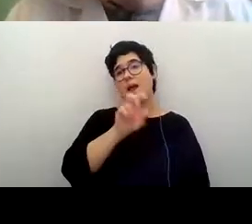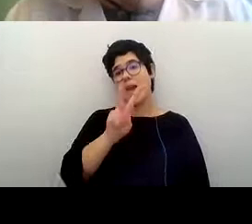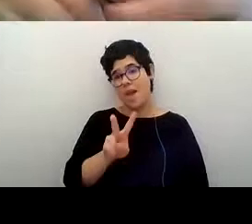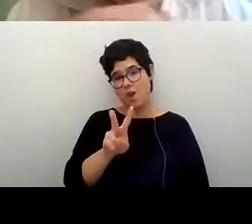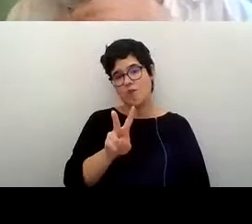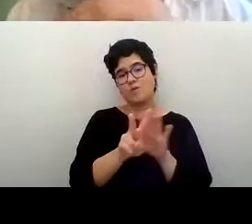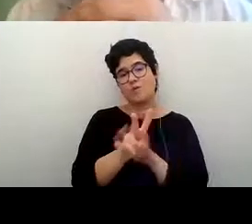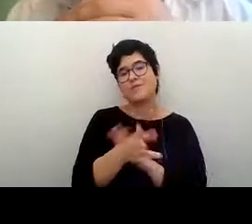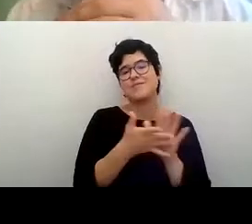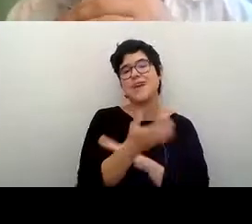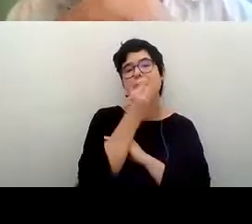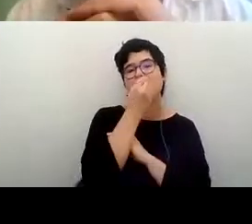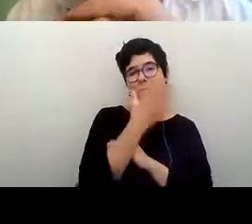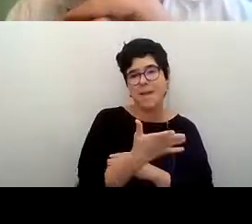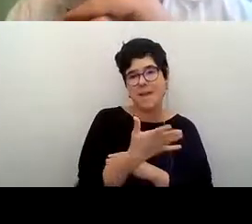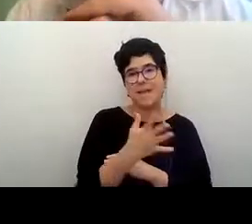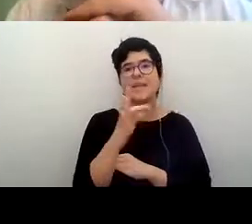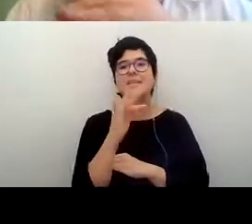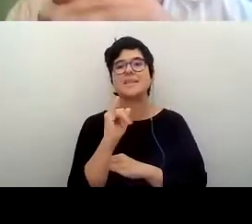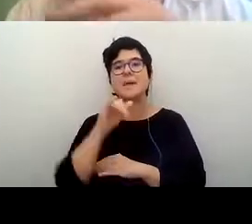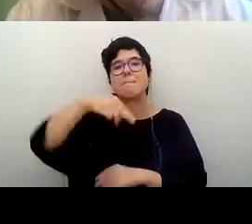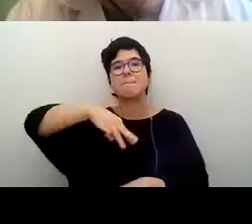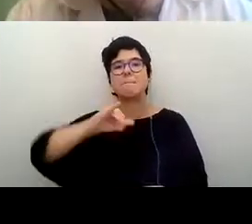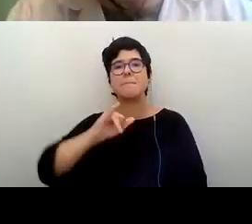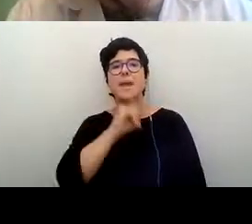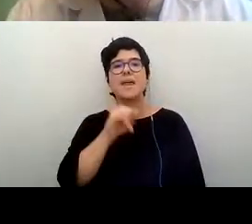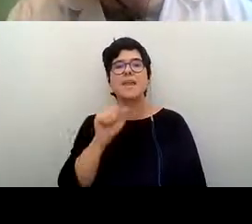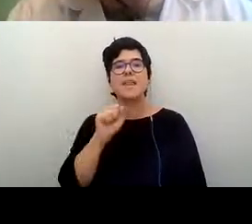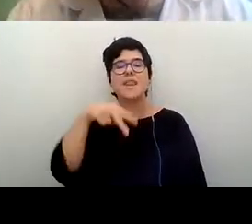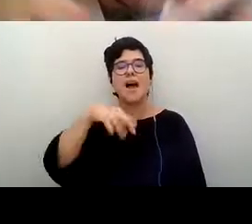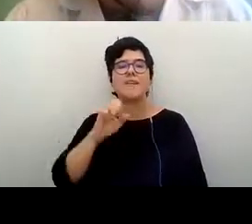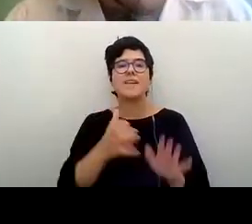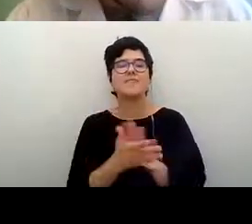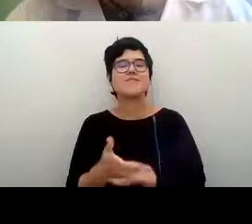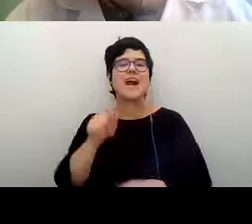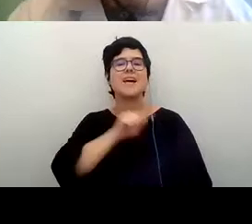timizante, que es un estado anímico. Por lo tanto, el efecto eutimizante que veis aquí del azafrán sería,